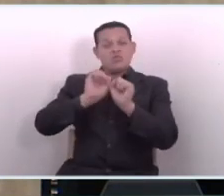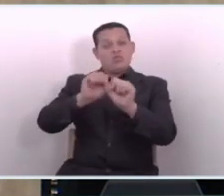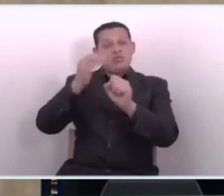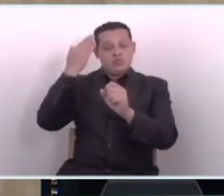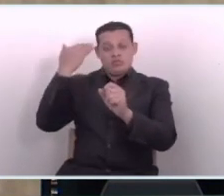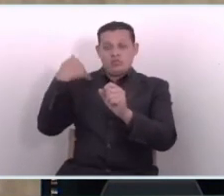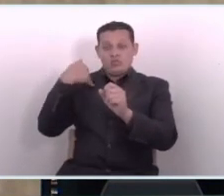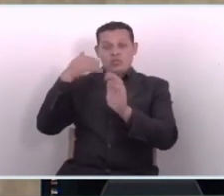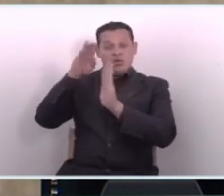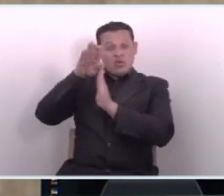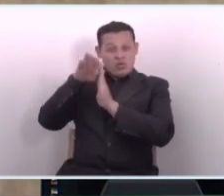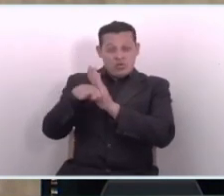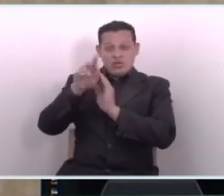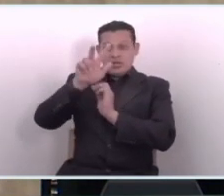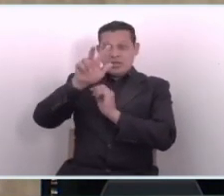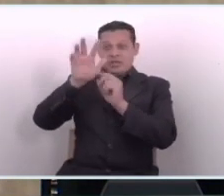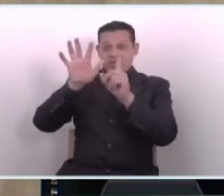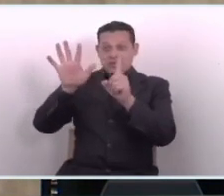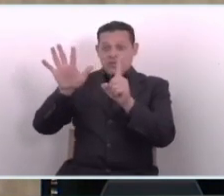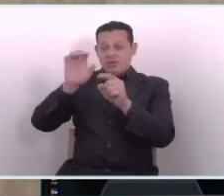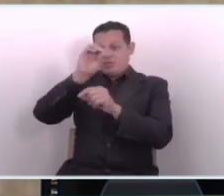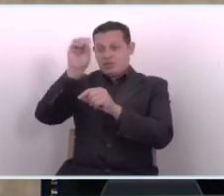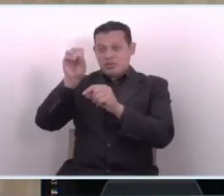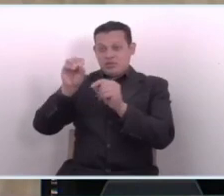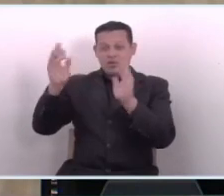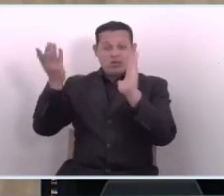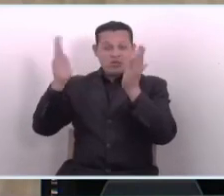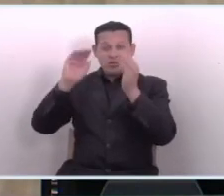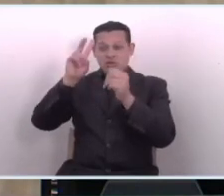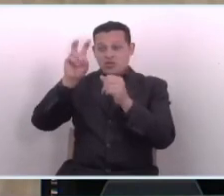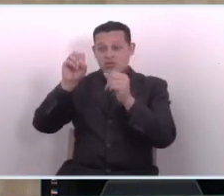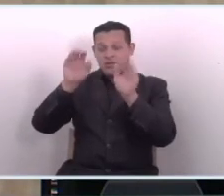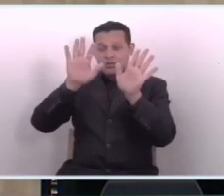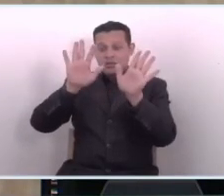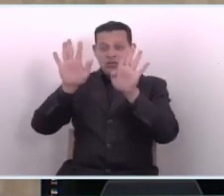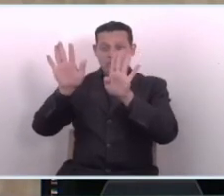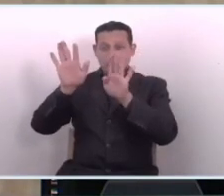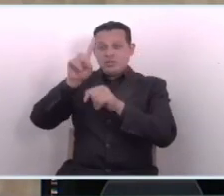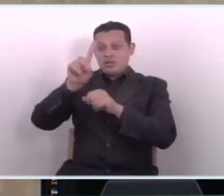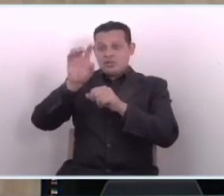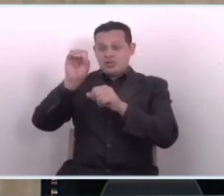en un 36% en comparación a 2019 y pasaron a